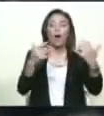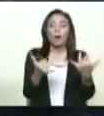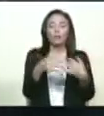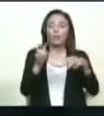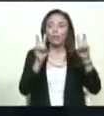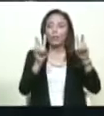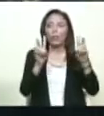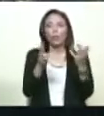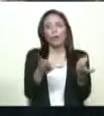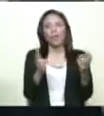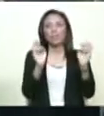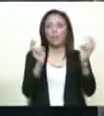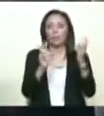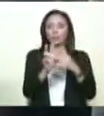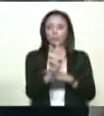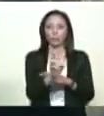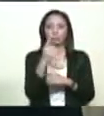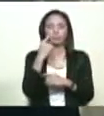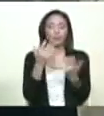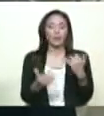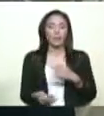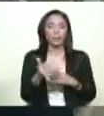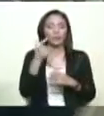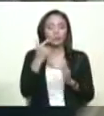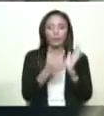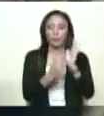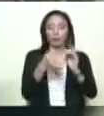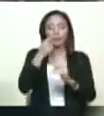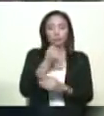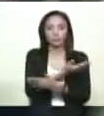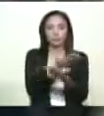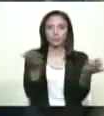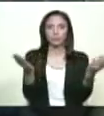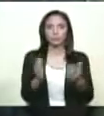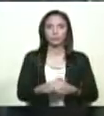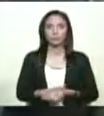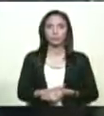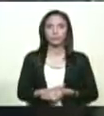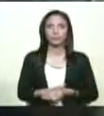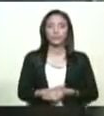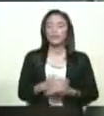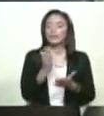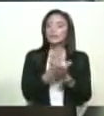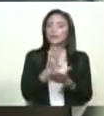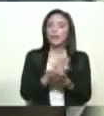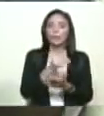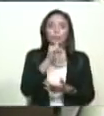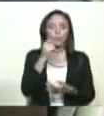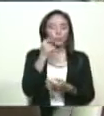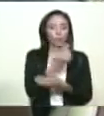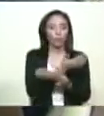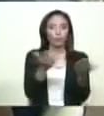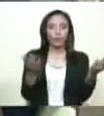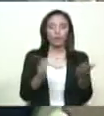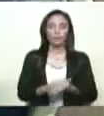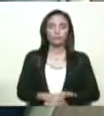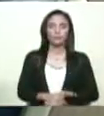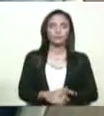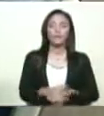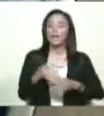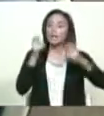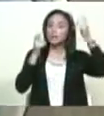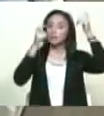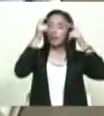que quiero recalcar delante de nuestro pueblo siempre al pueblo que tiene lo informado comandante chávez siempre